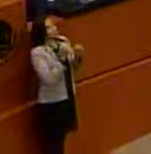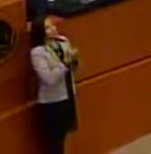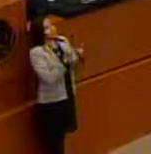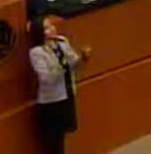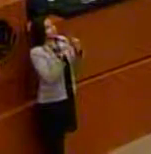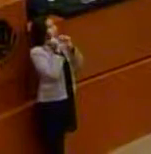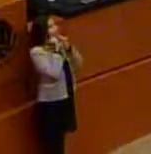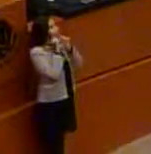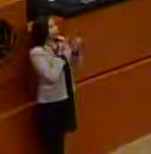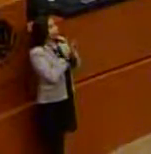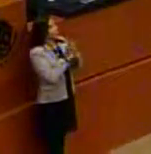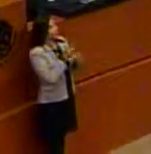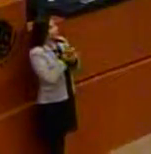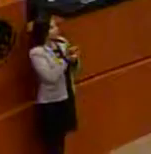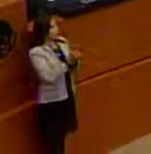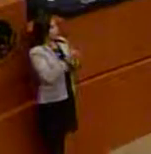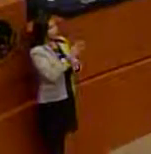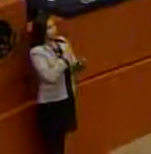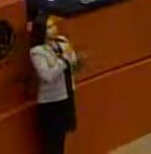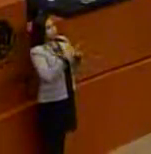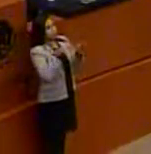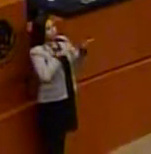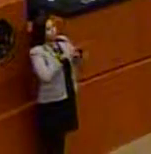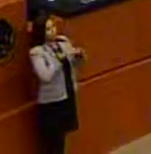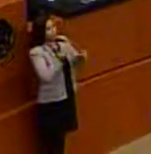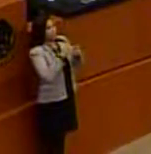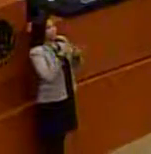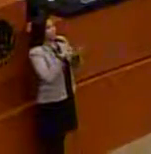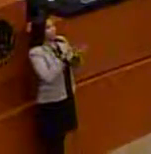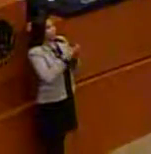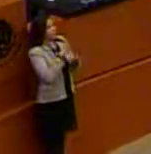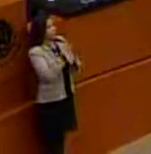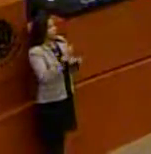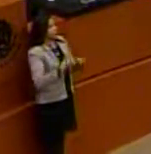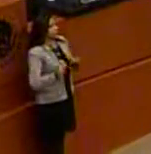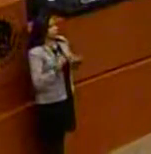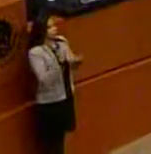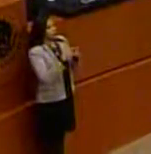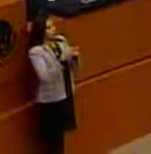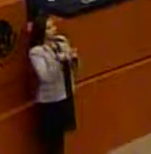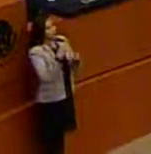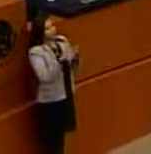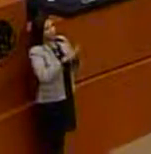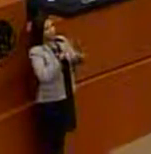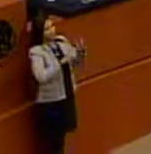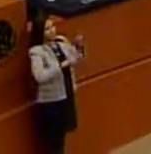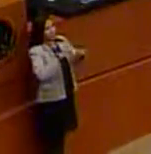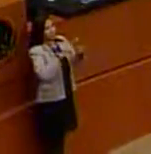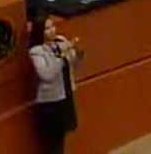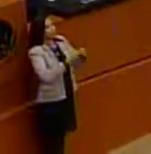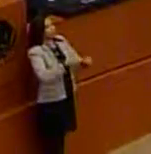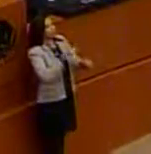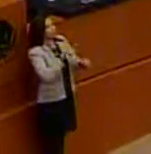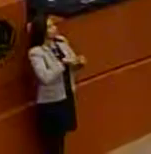independientemente del salario, la ocupación, el género, la casta, dice, o la clase social,